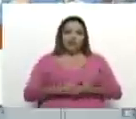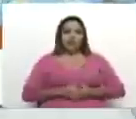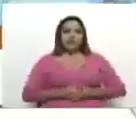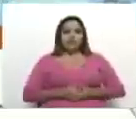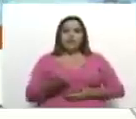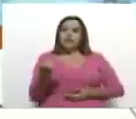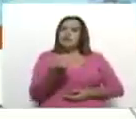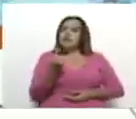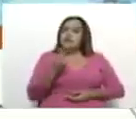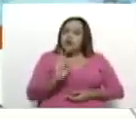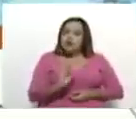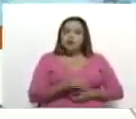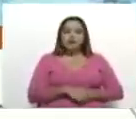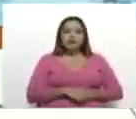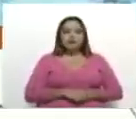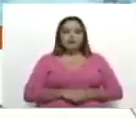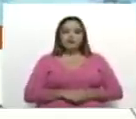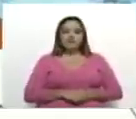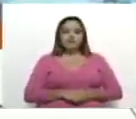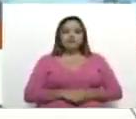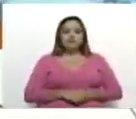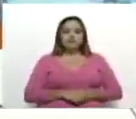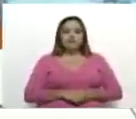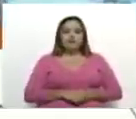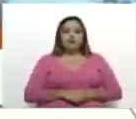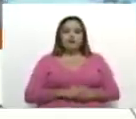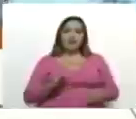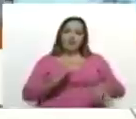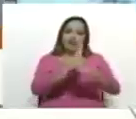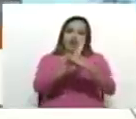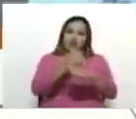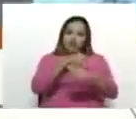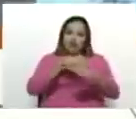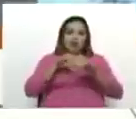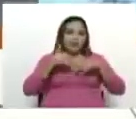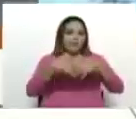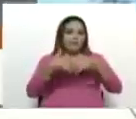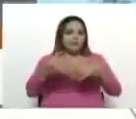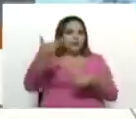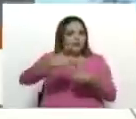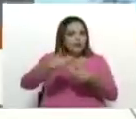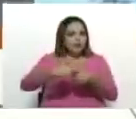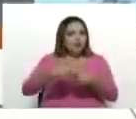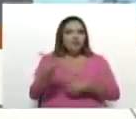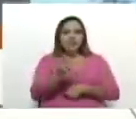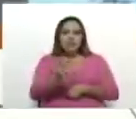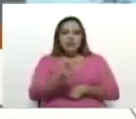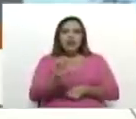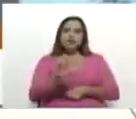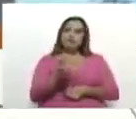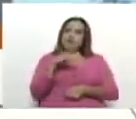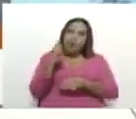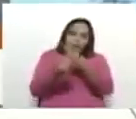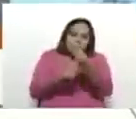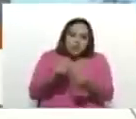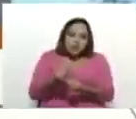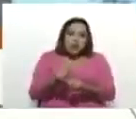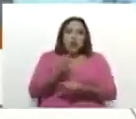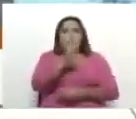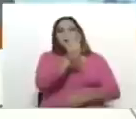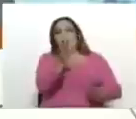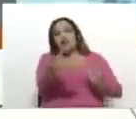fuera que por el bloqueo a nuestra industria petrolera Venezuela dejó de producir